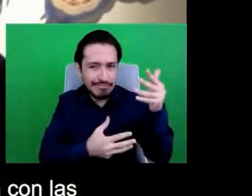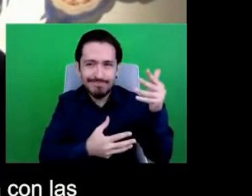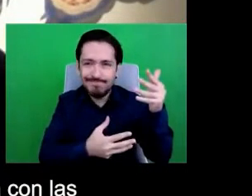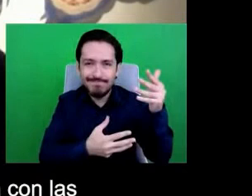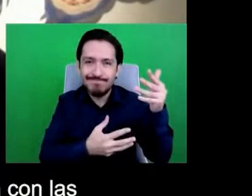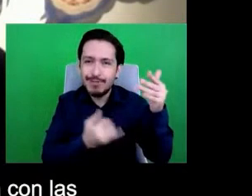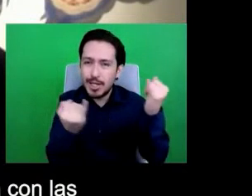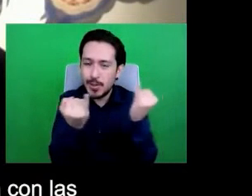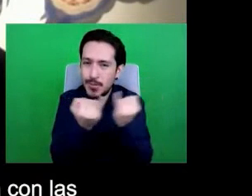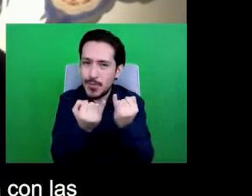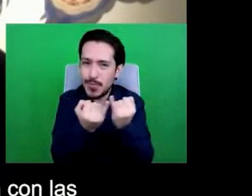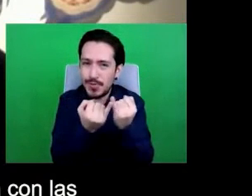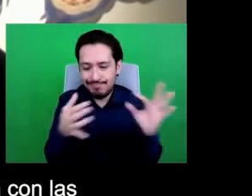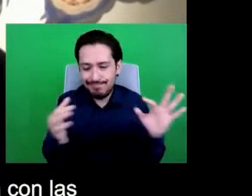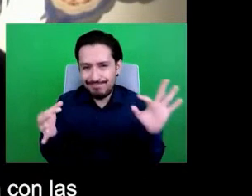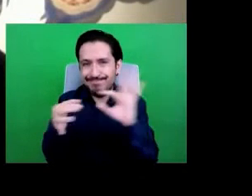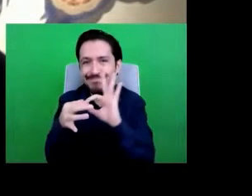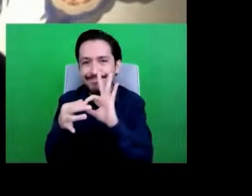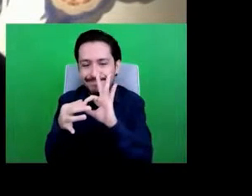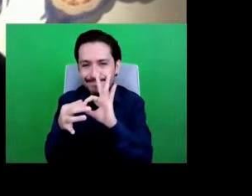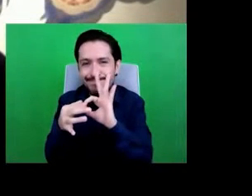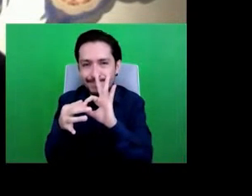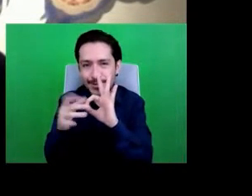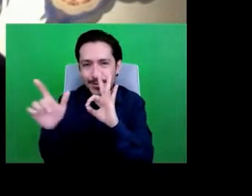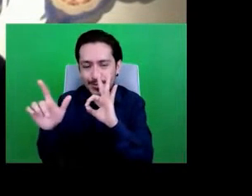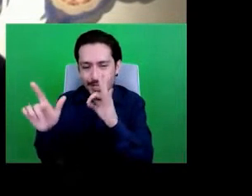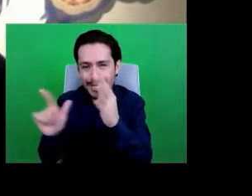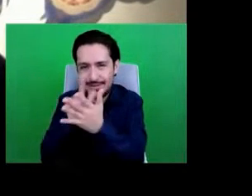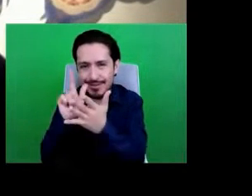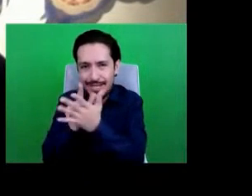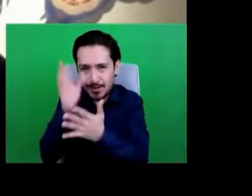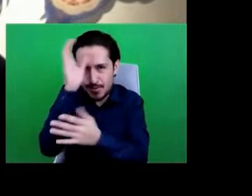con las políticas culturales.